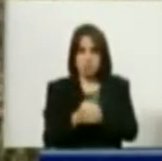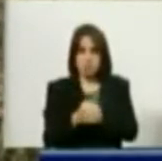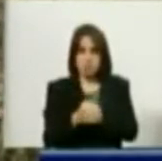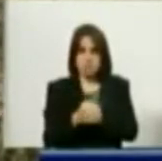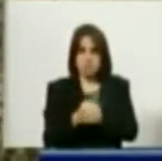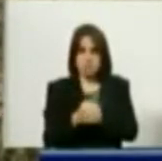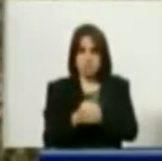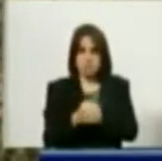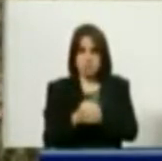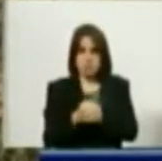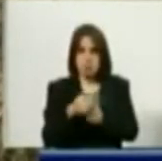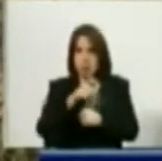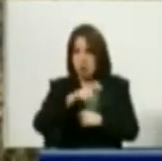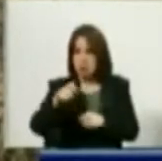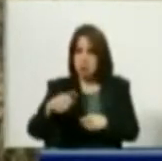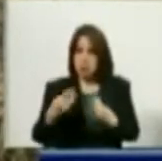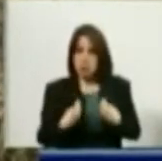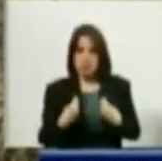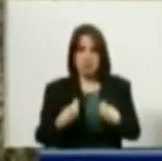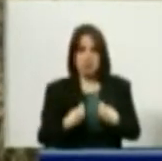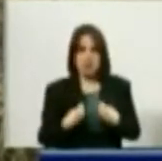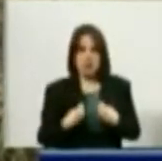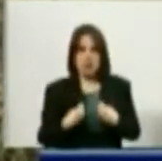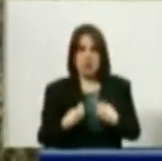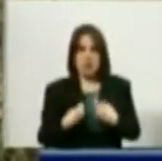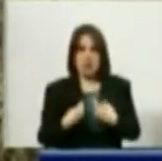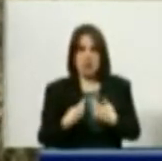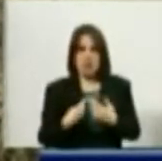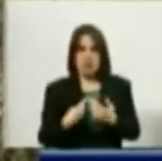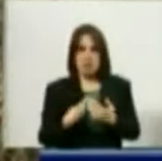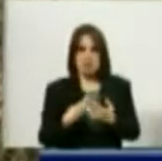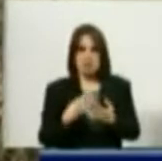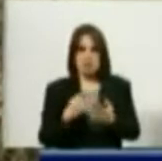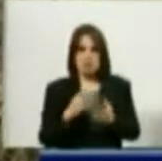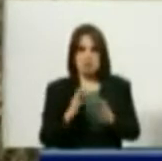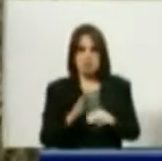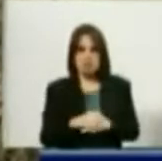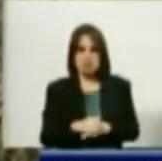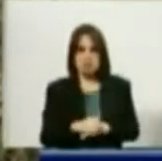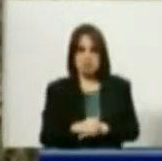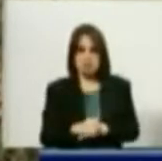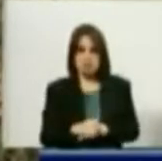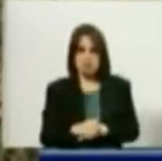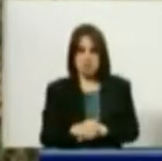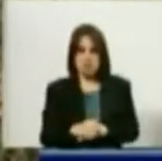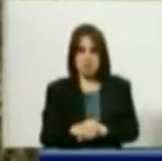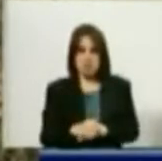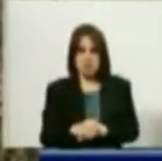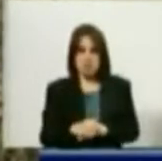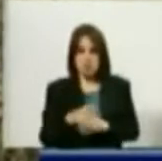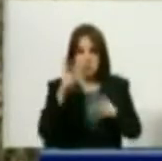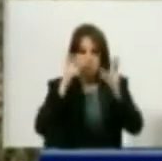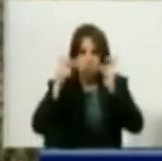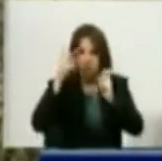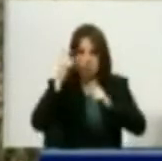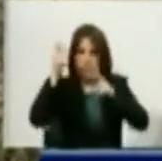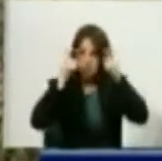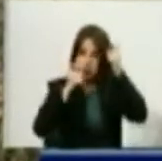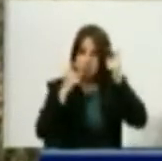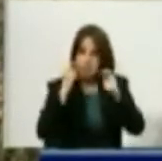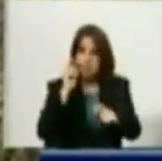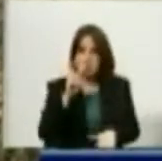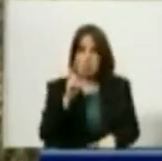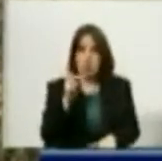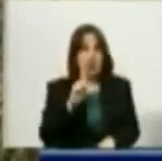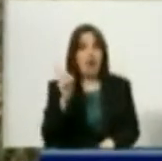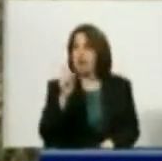que que vivía por San Bernardino por ahí no esa bandera enorme vamos a escuchar el comandante Chávez ya Ah